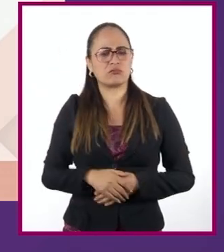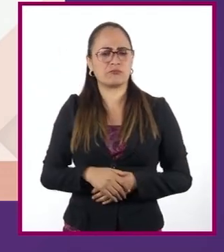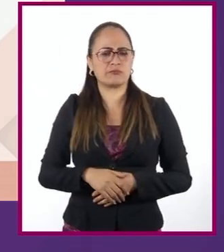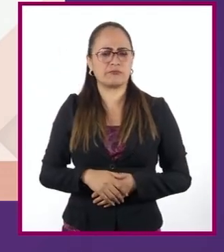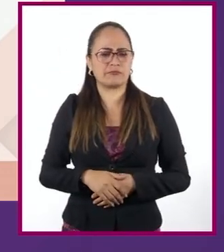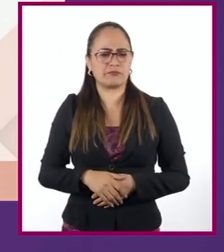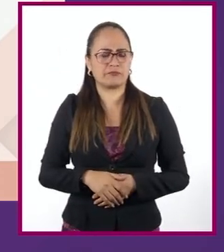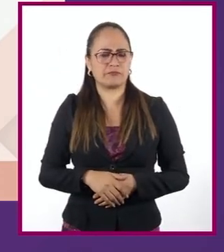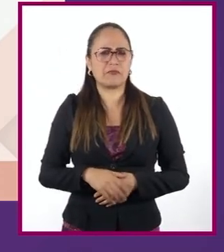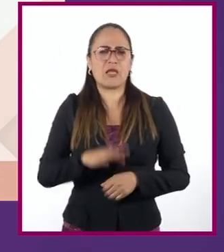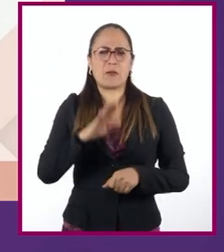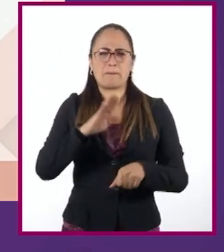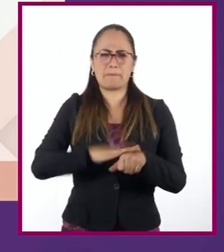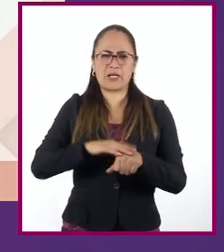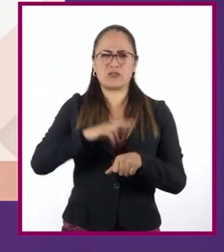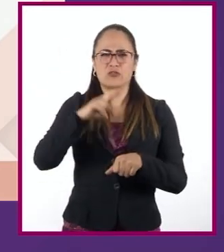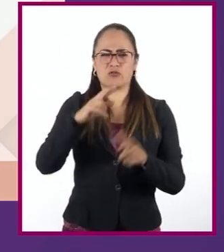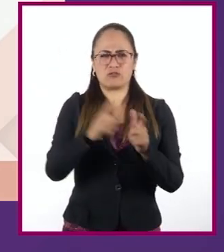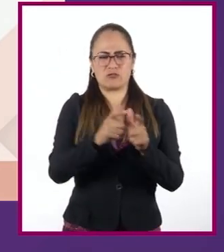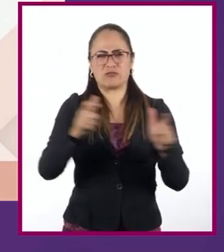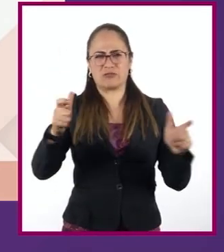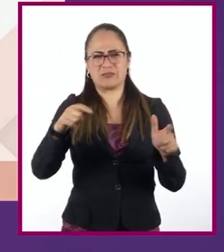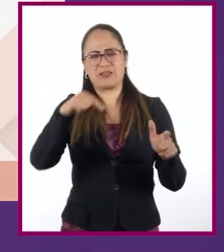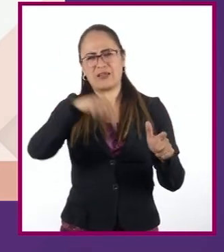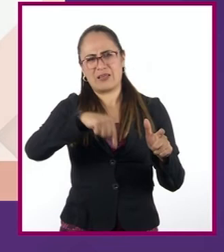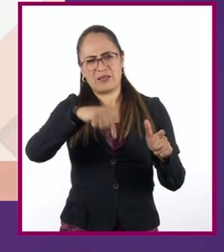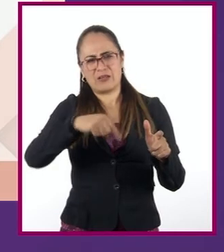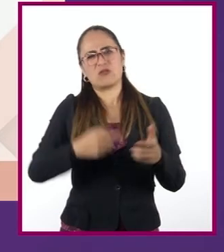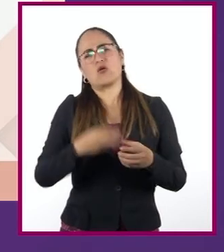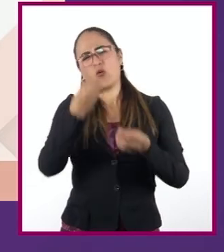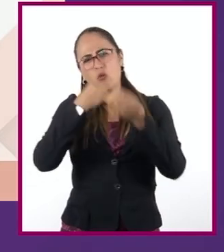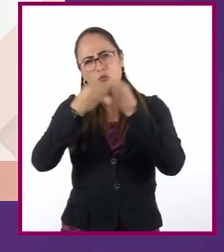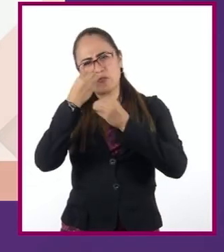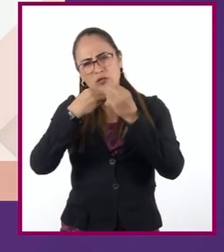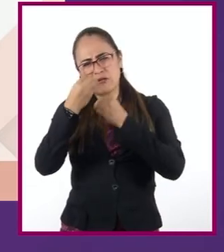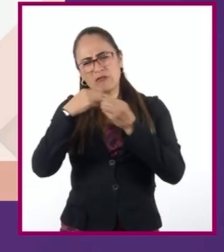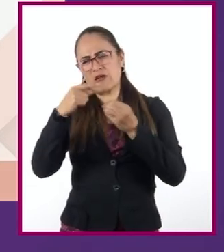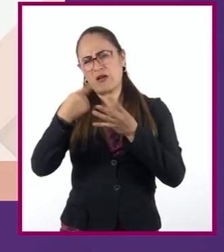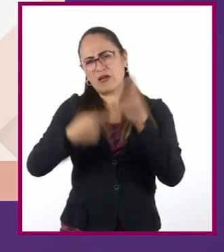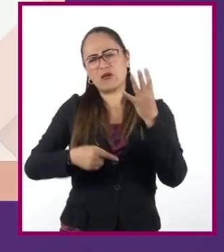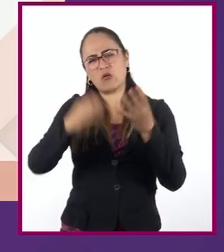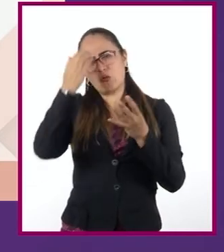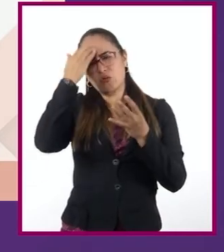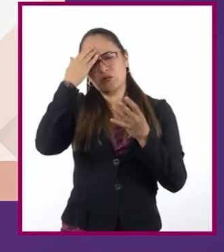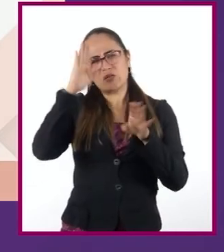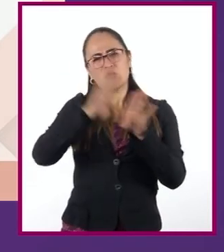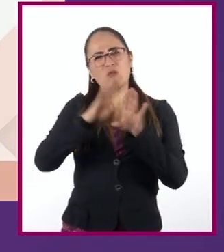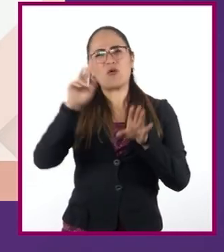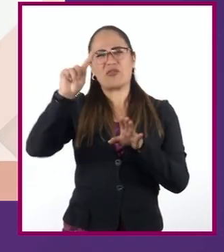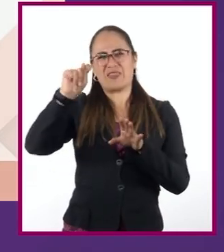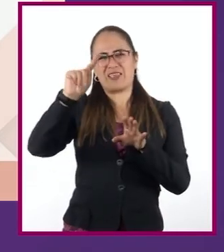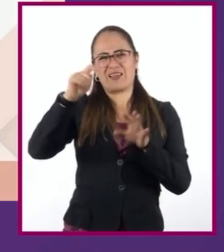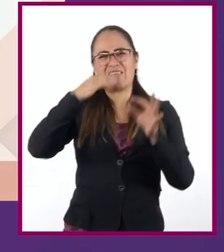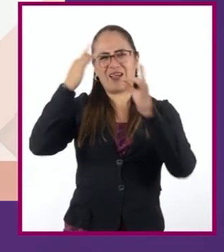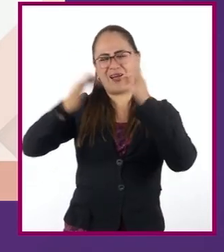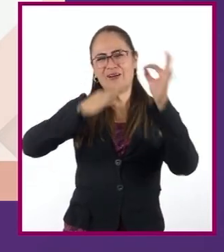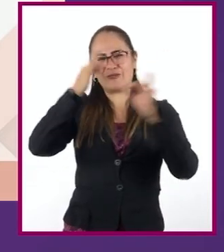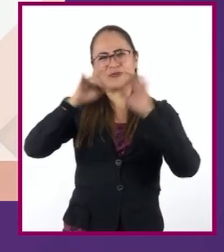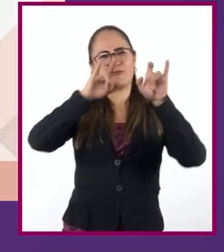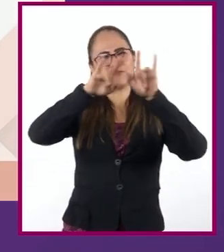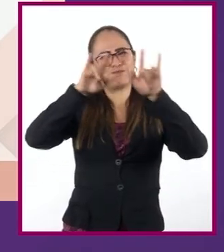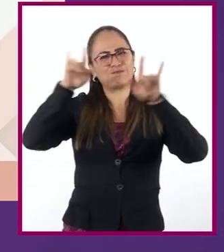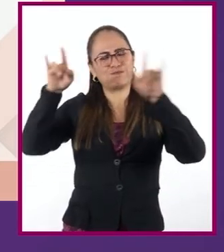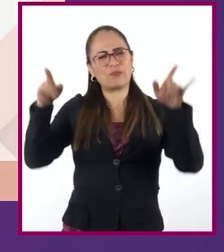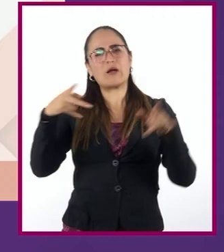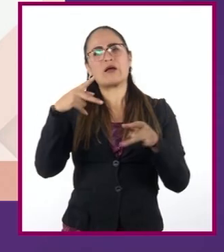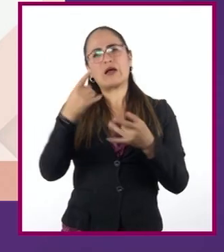La mayoría de los encuestados conoció los productos de alimentos que consume por los anuncios de televisión, mientras que